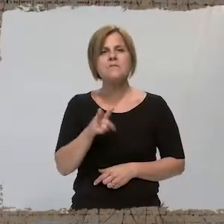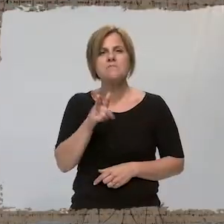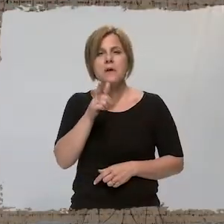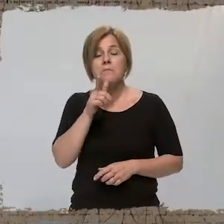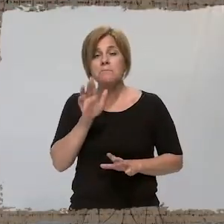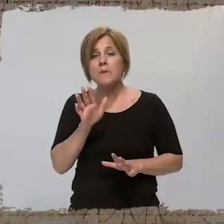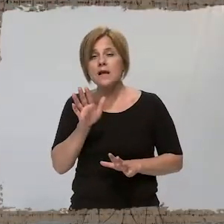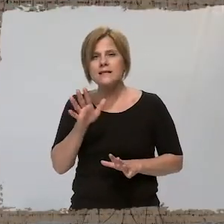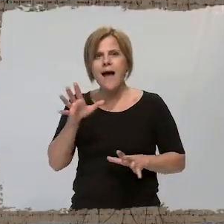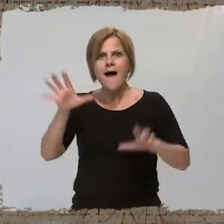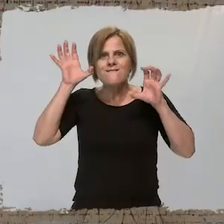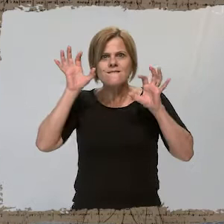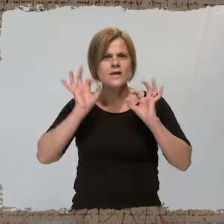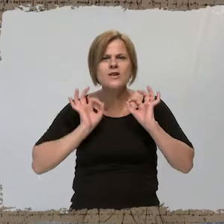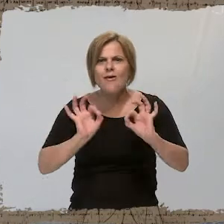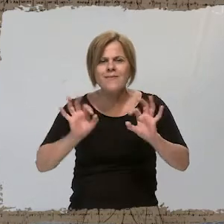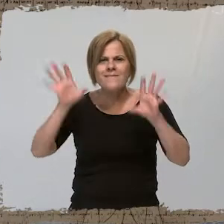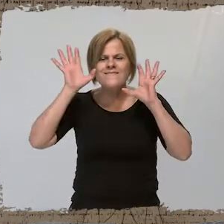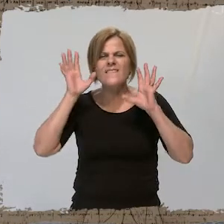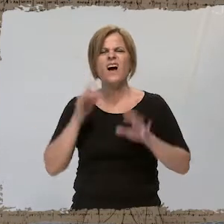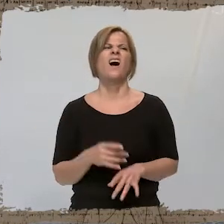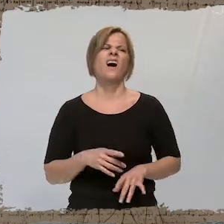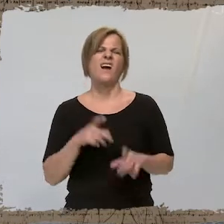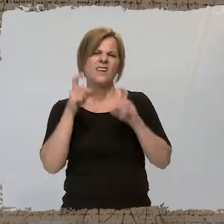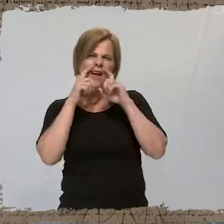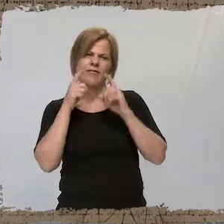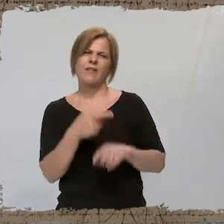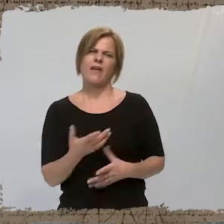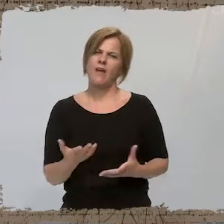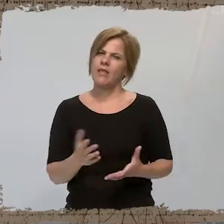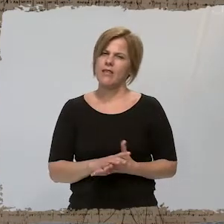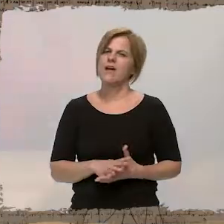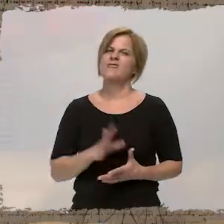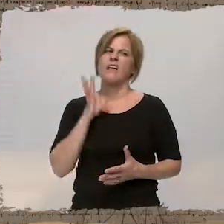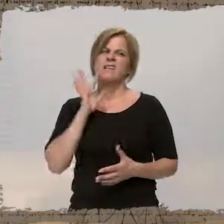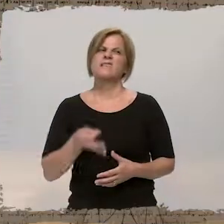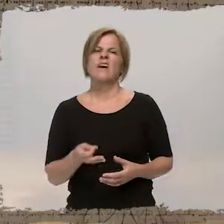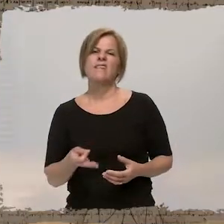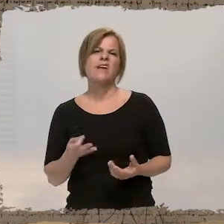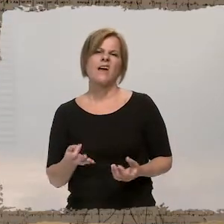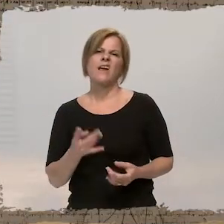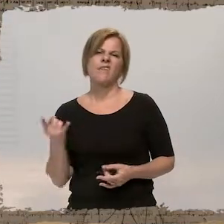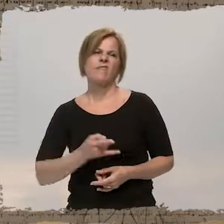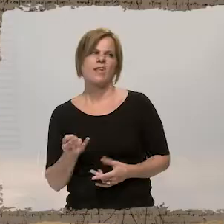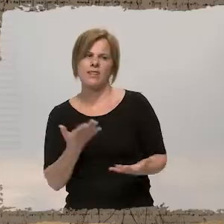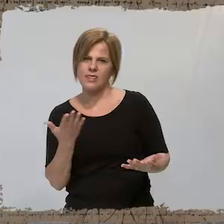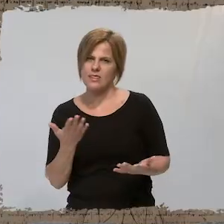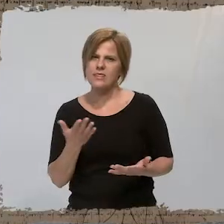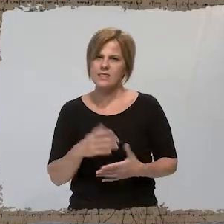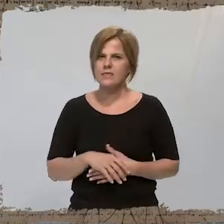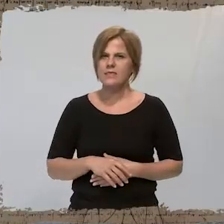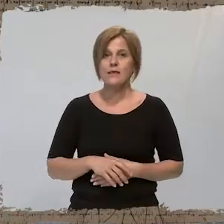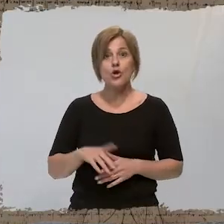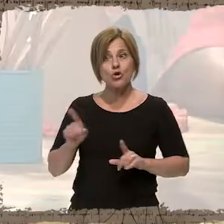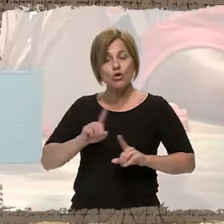creo que recordé todo de la memoria si yo